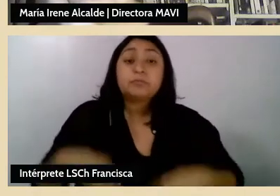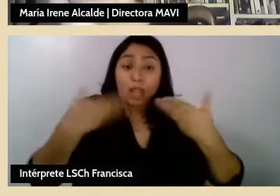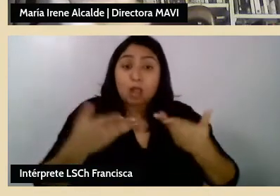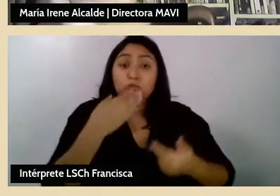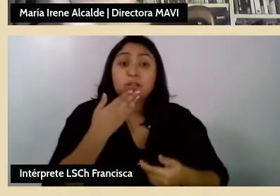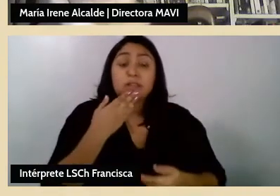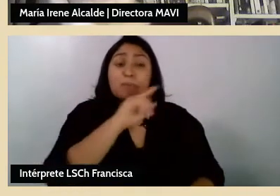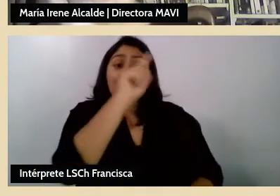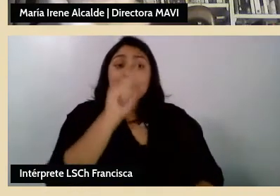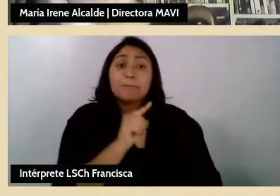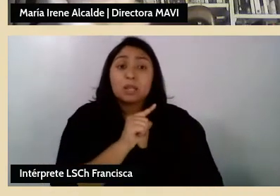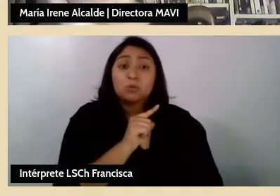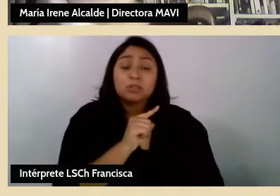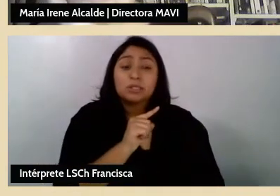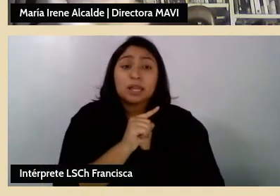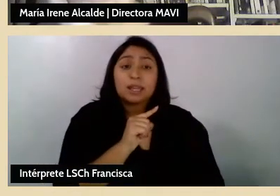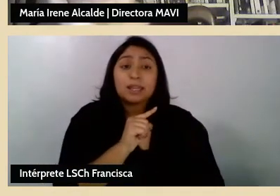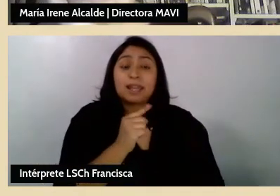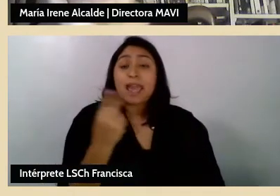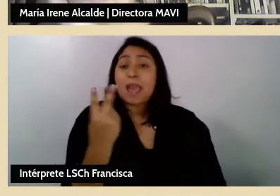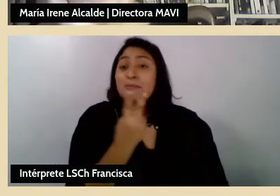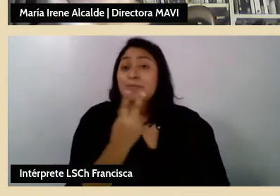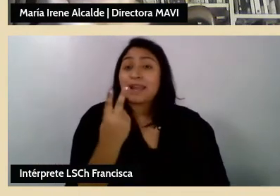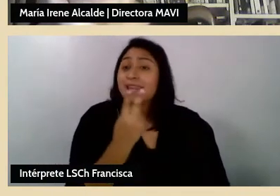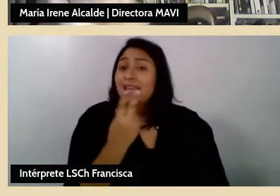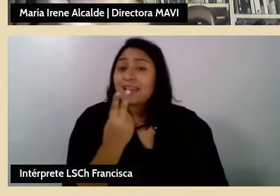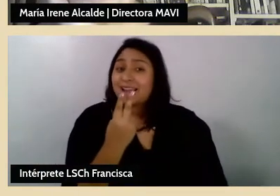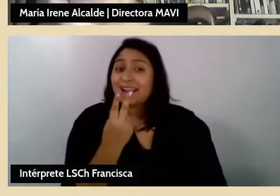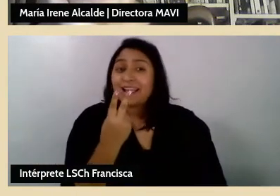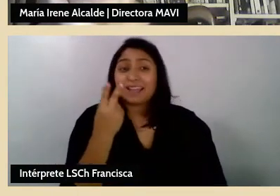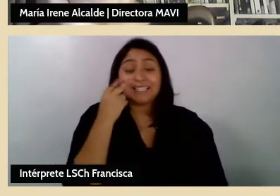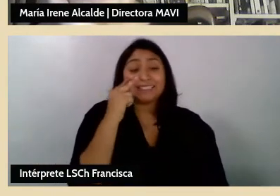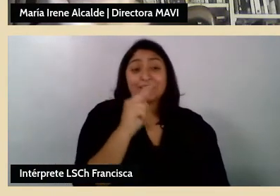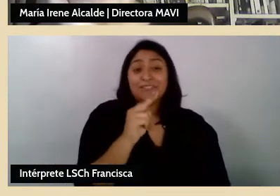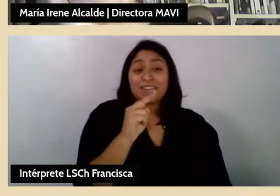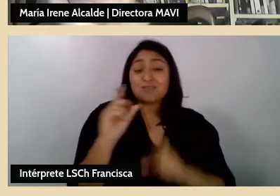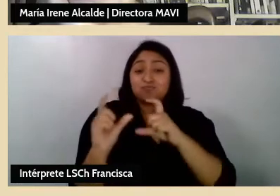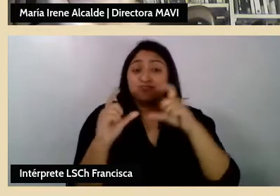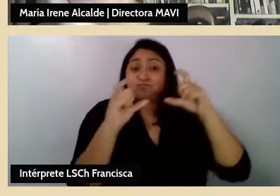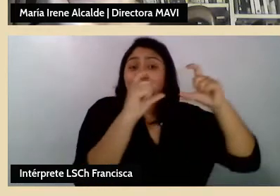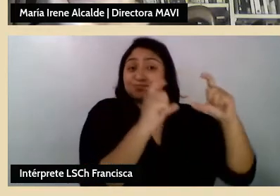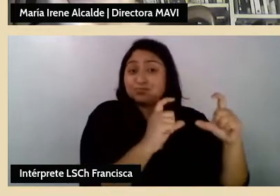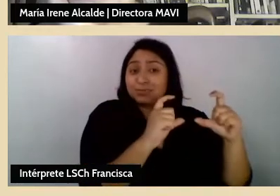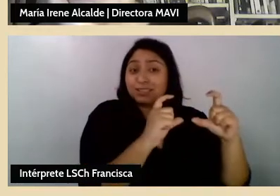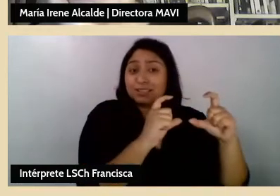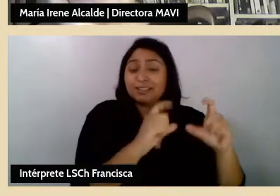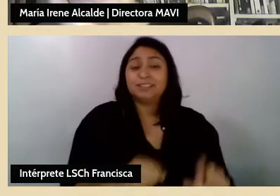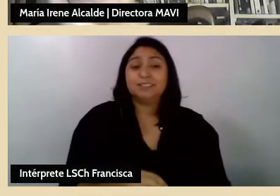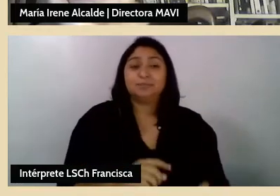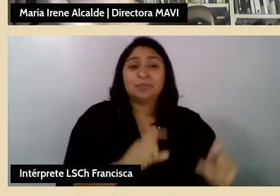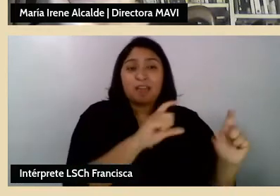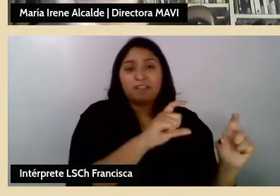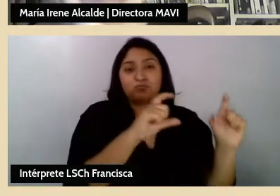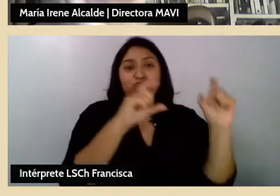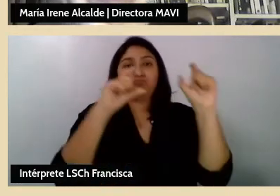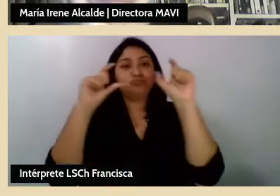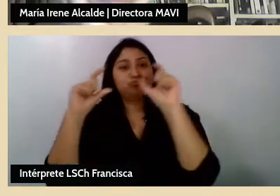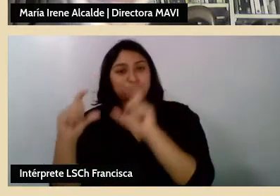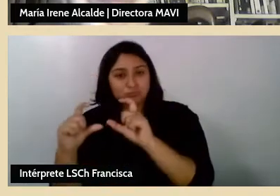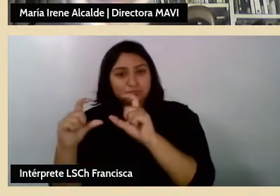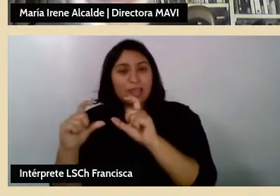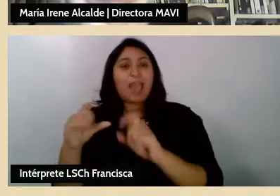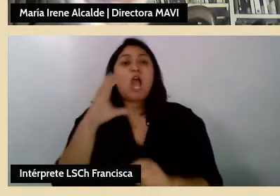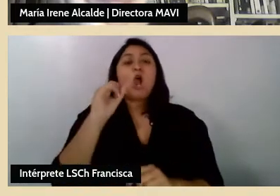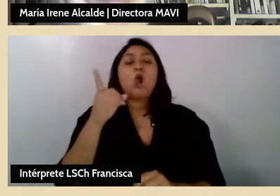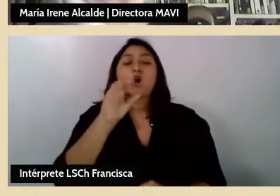preguntarle aquí a la pareja que está ahí a mano izquierda, me parece, a Óscar y Jimena,